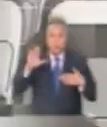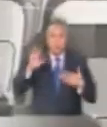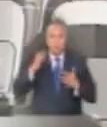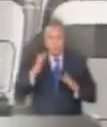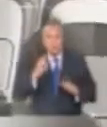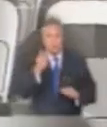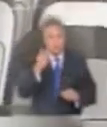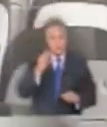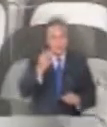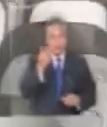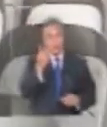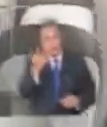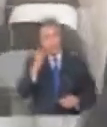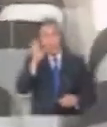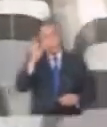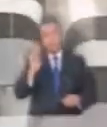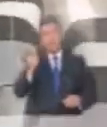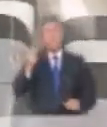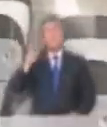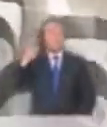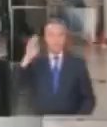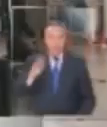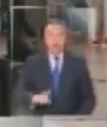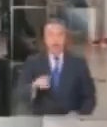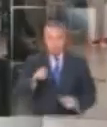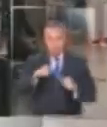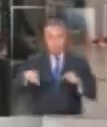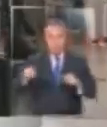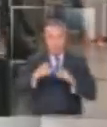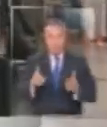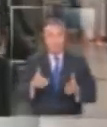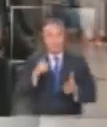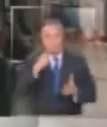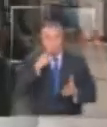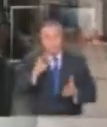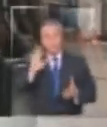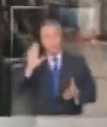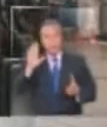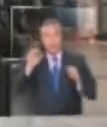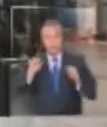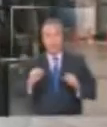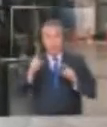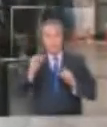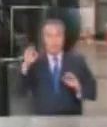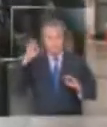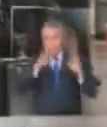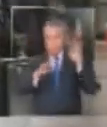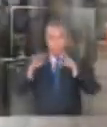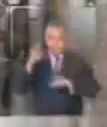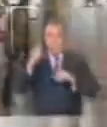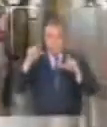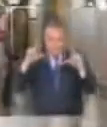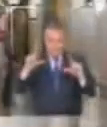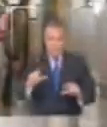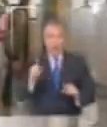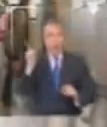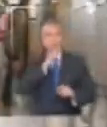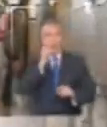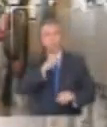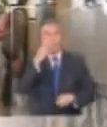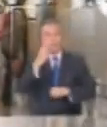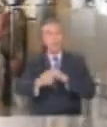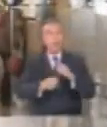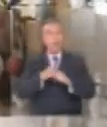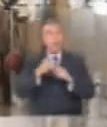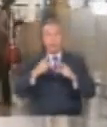35 y 40% más baratos que el promedio de la industria. Llegadas que prometen reducir aún más las tarifas para volar en avión. En los últimos 3 años, el